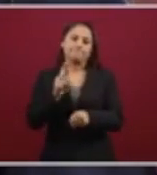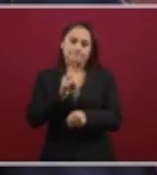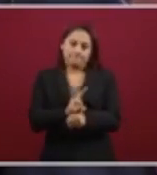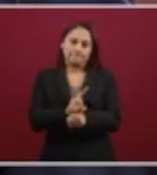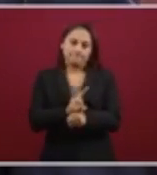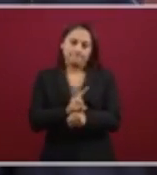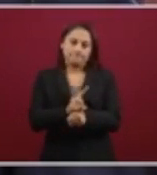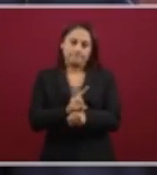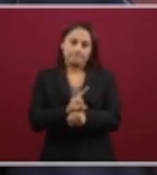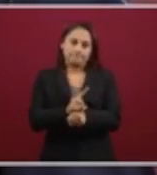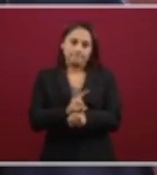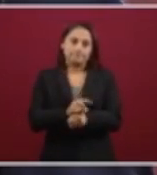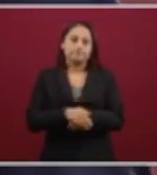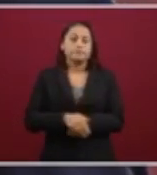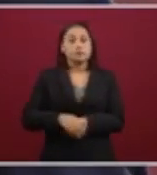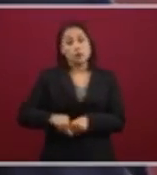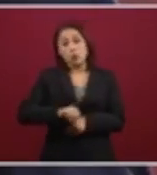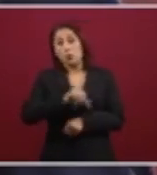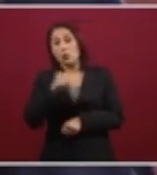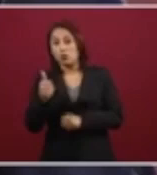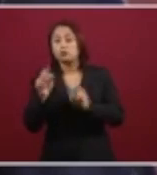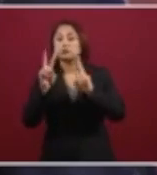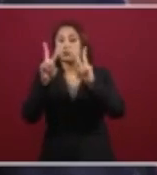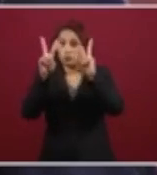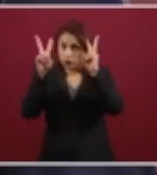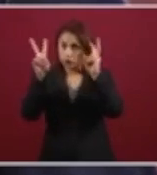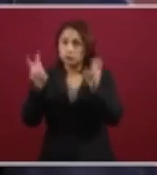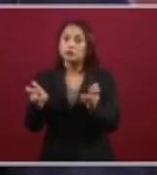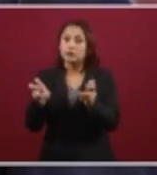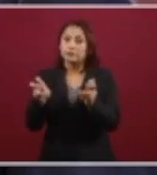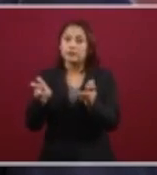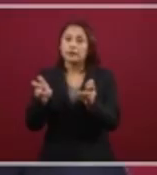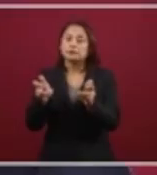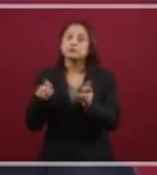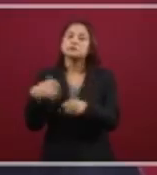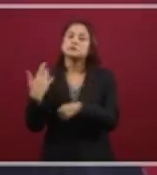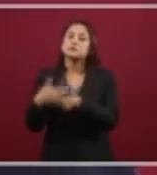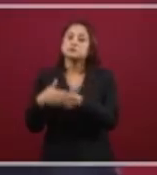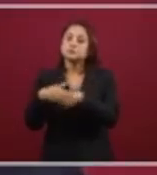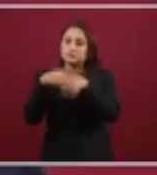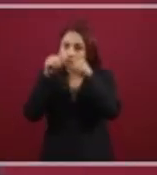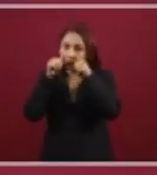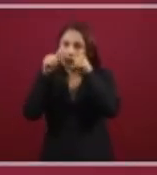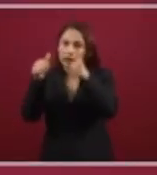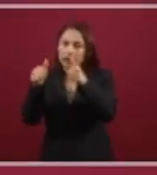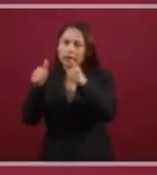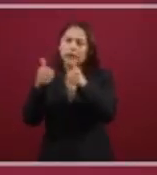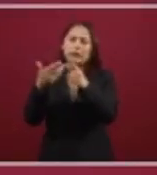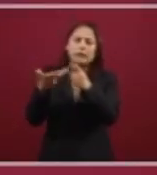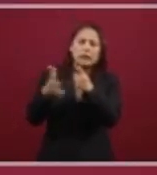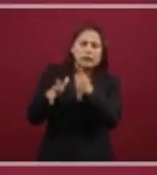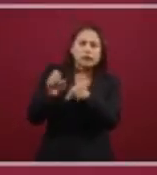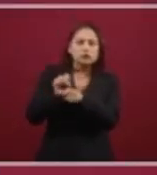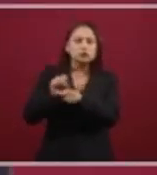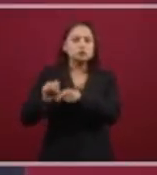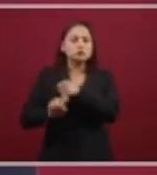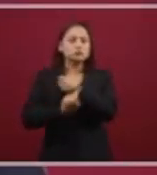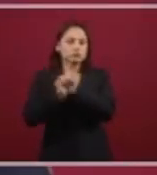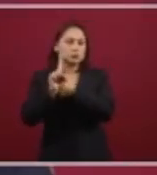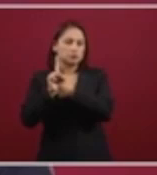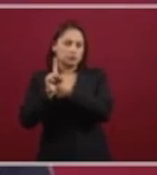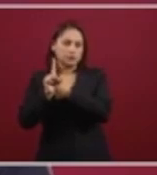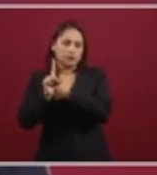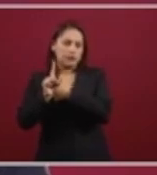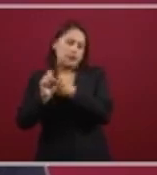debemos atender y resolver, no tan complejos, desde luego, como el tema